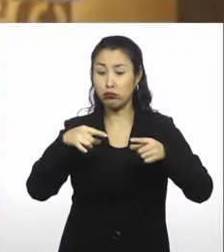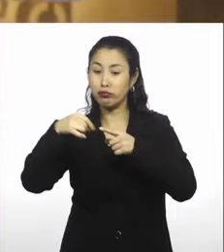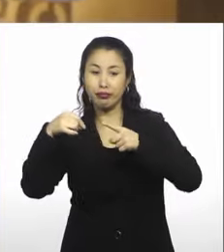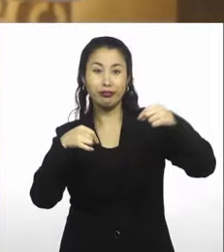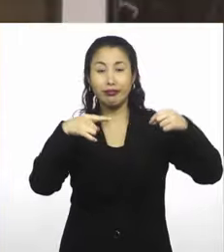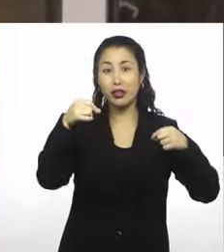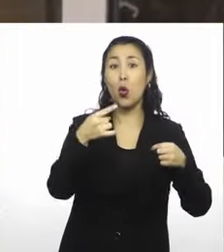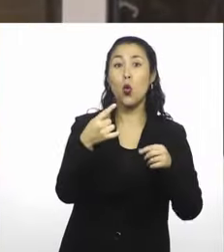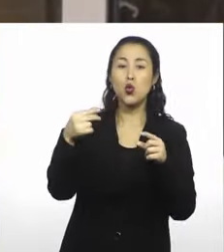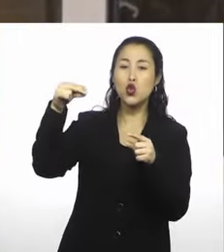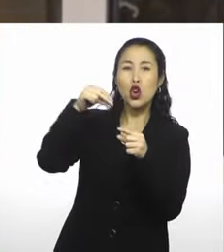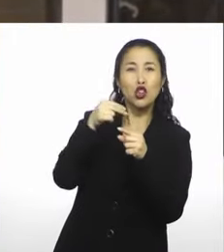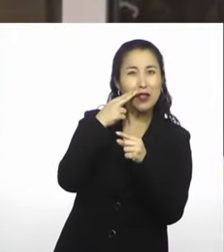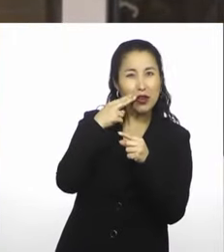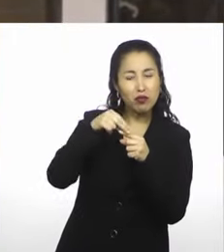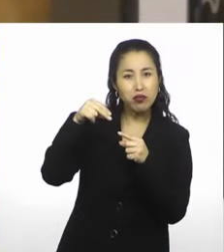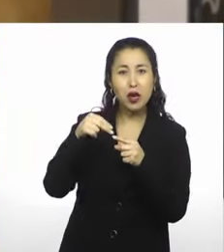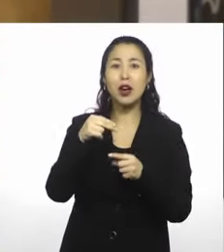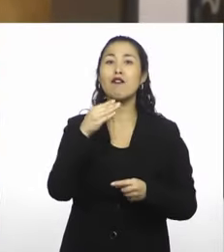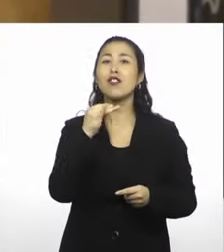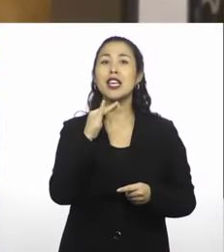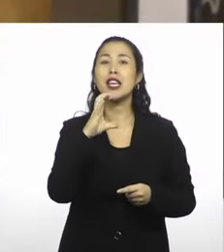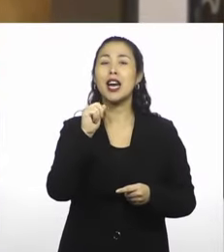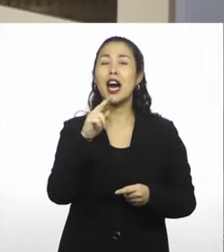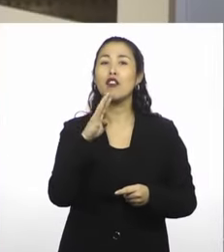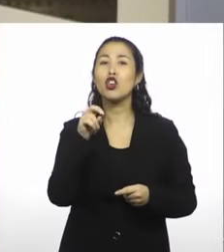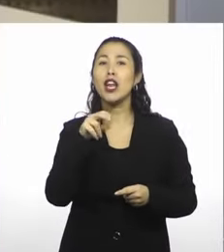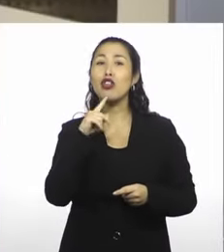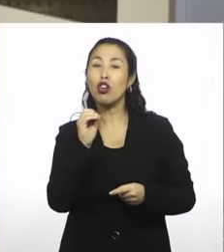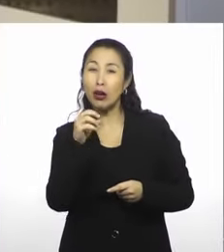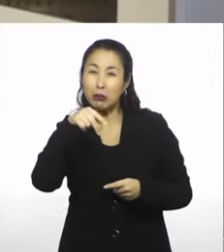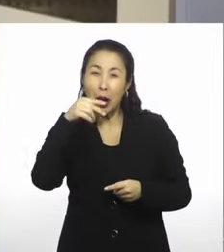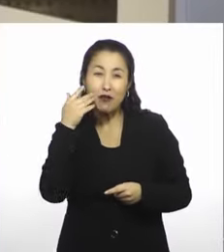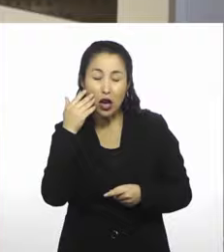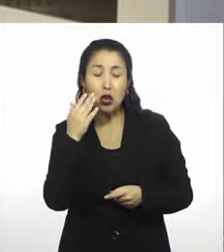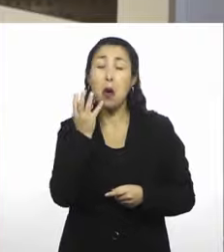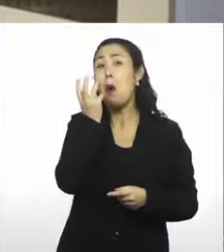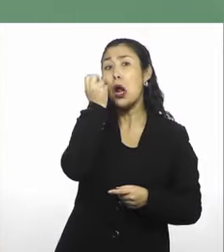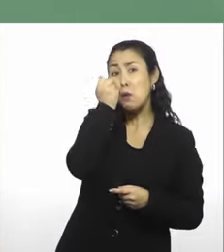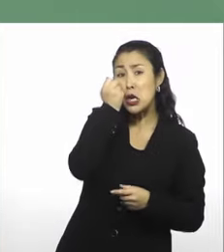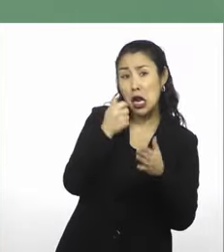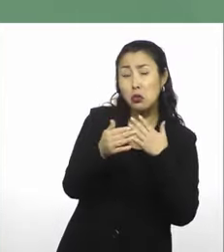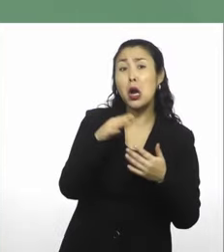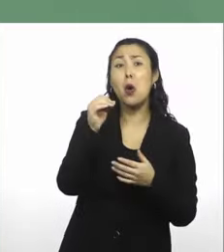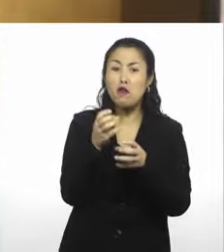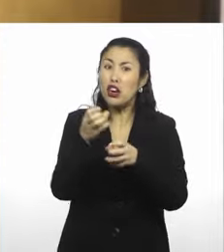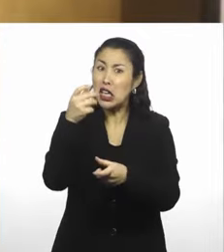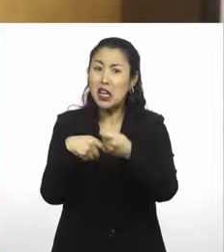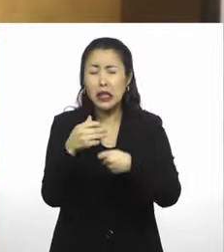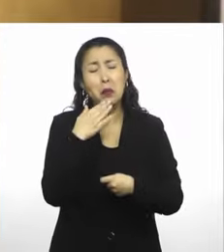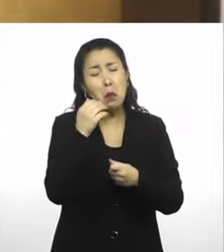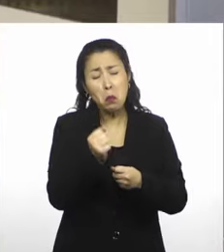corcho, bicarbonato de sodio, jugo de limón, puede ser también jugo de limón sucedáneo, y finalmente